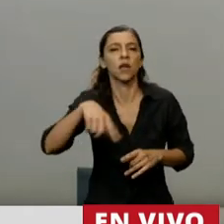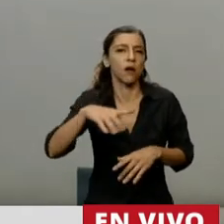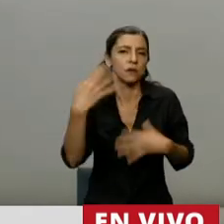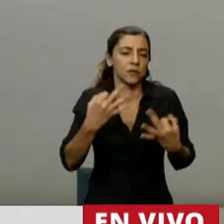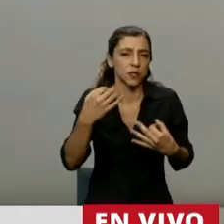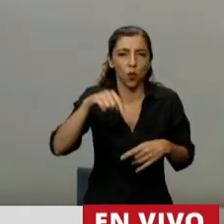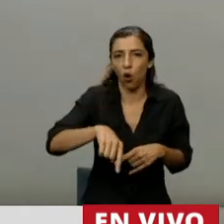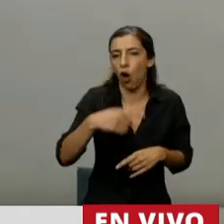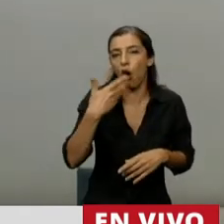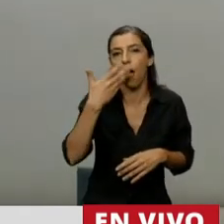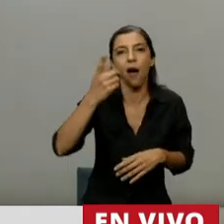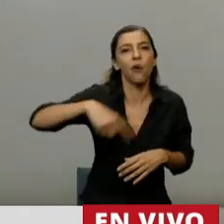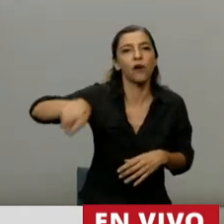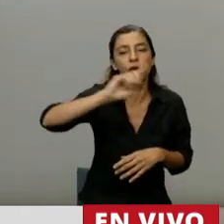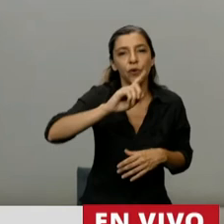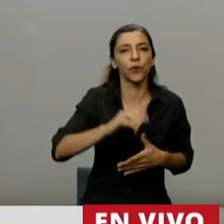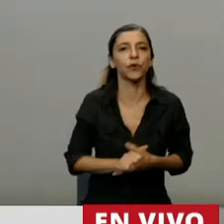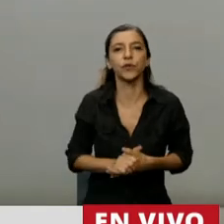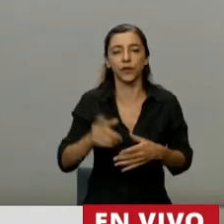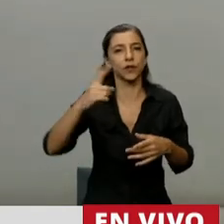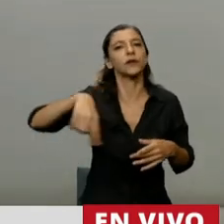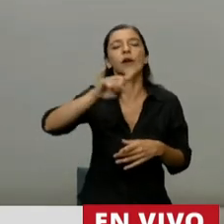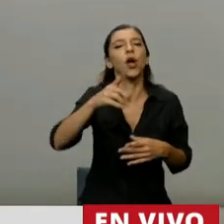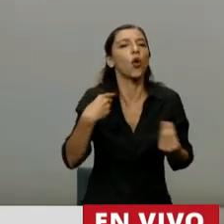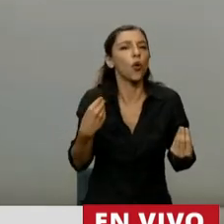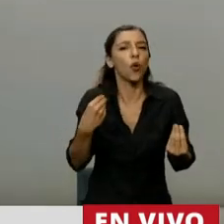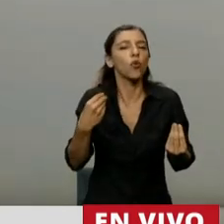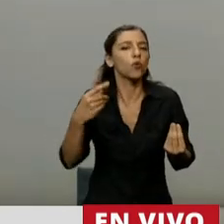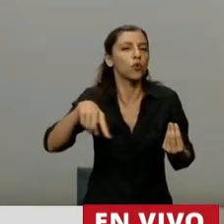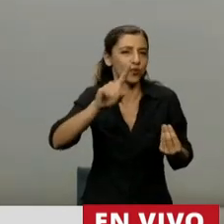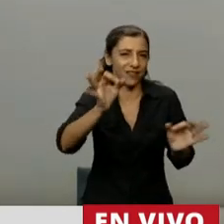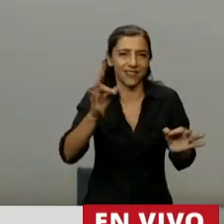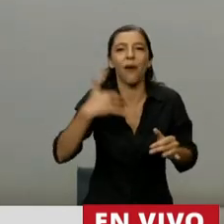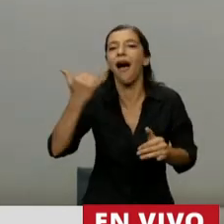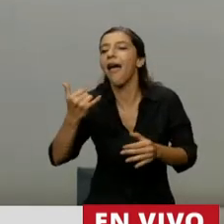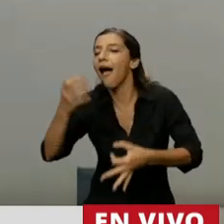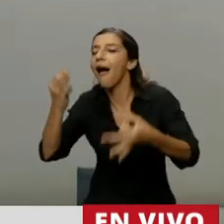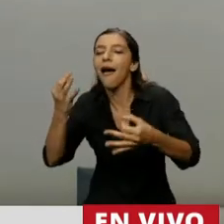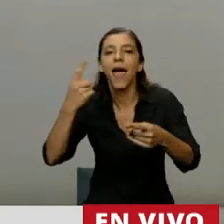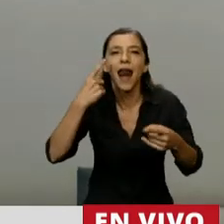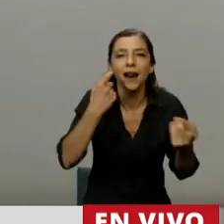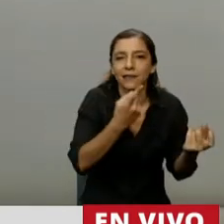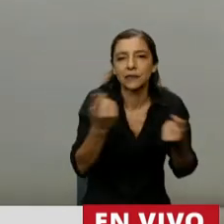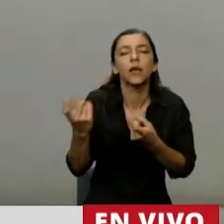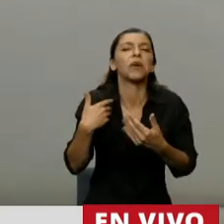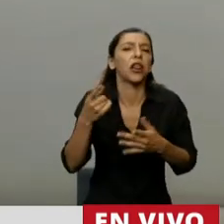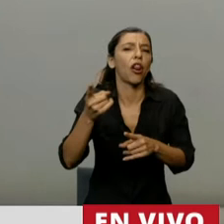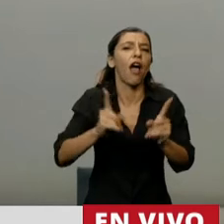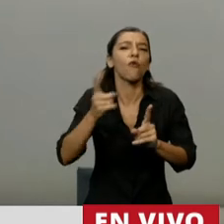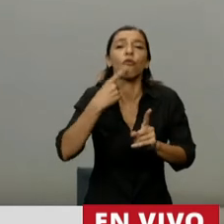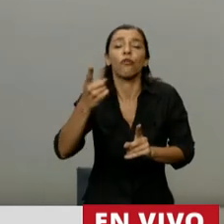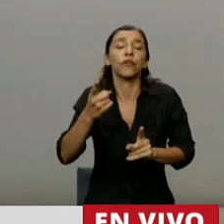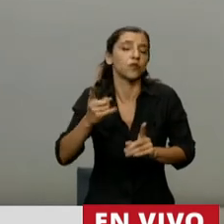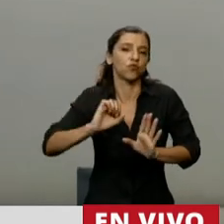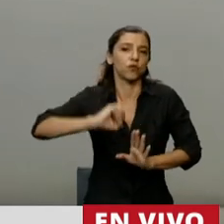hoy en un montón de casos, que recoge datos de los analistas, estima una inflación del